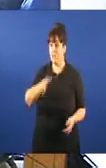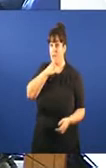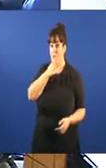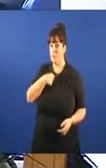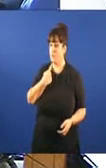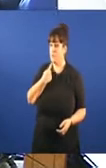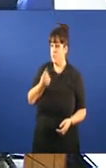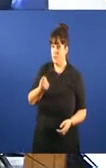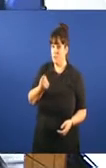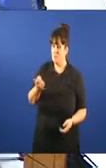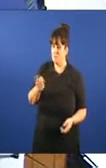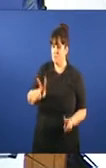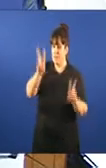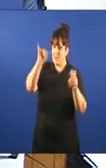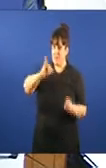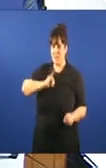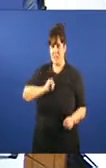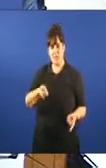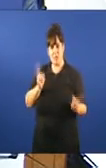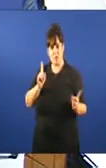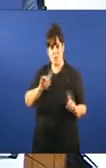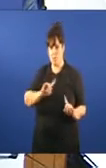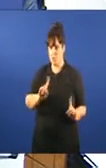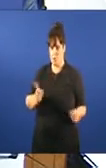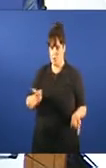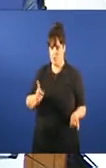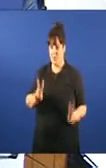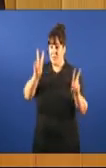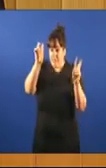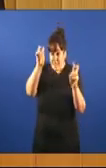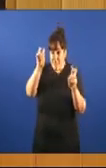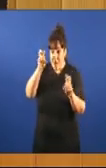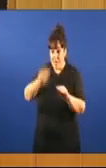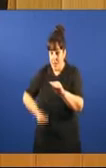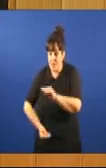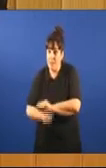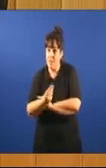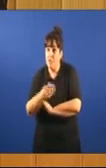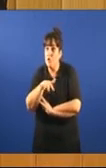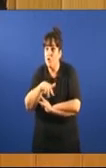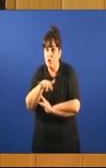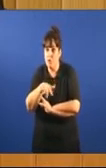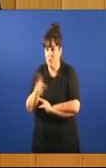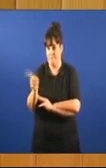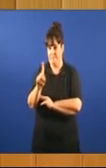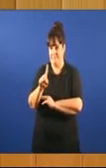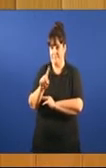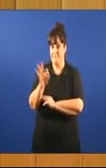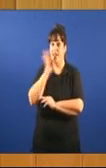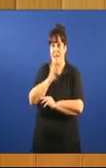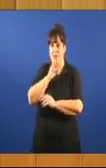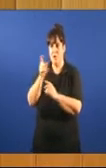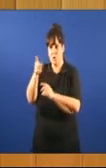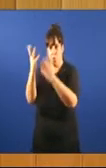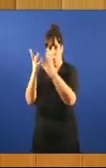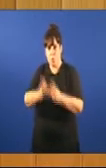unha cuestión de identidade, non é só unha cuestión de raíces. O galego, dado que lle importan tantos números, é tamén unha